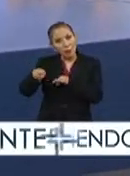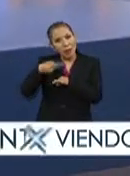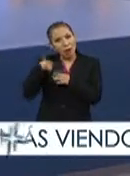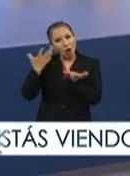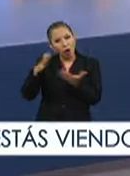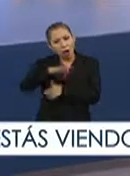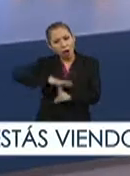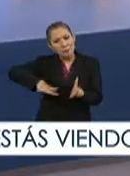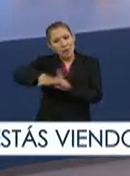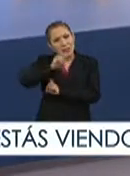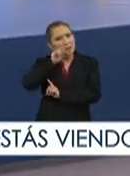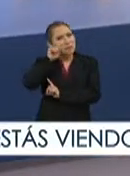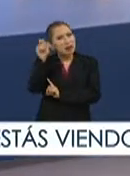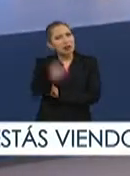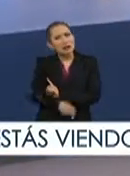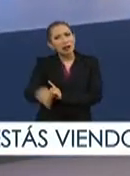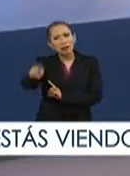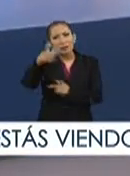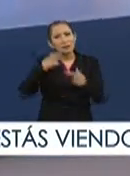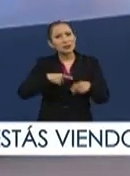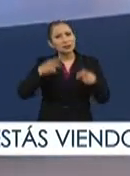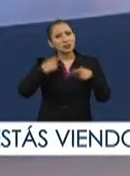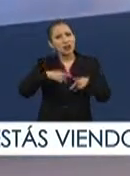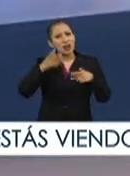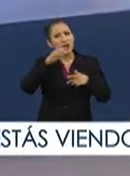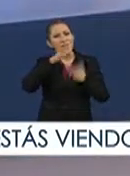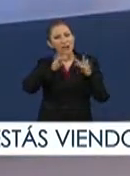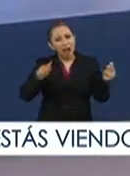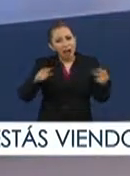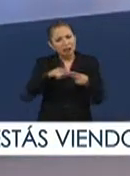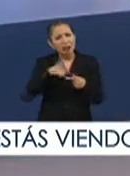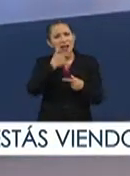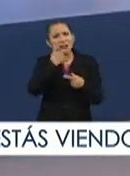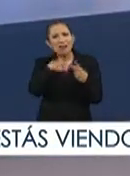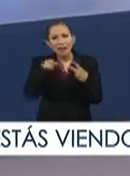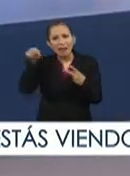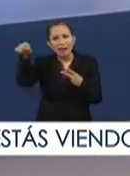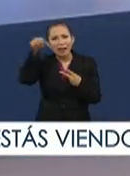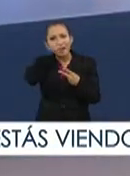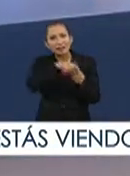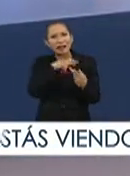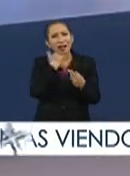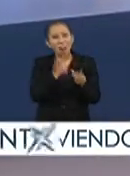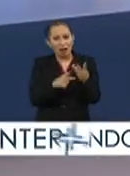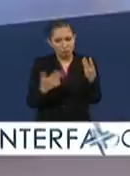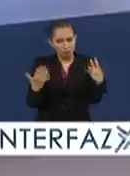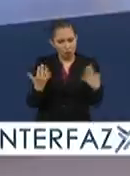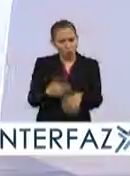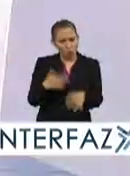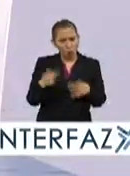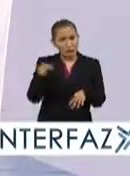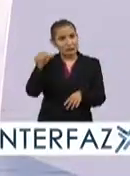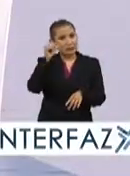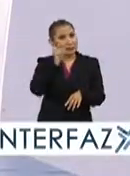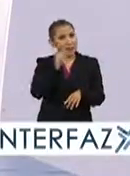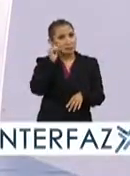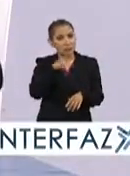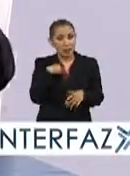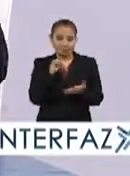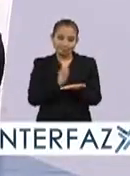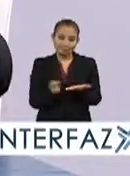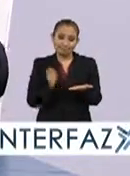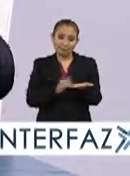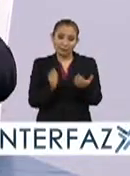tal el ambiente de amistad con los autores franceses, ingleses, alemanes, que siempre escribía